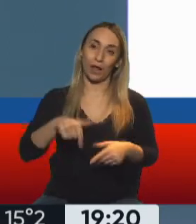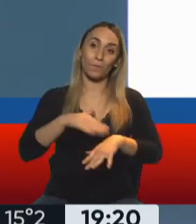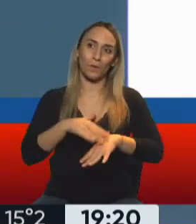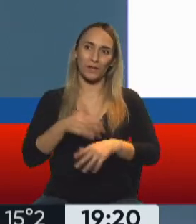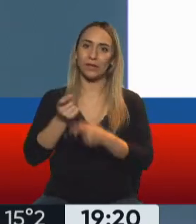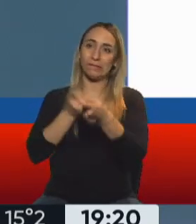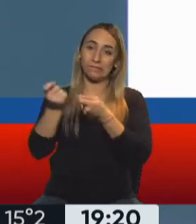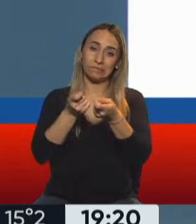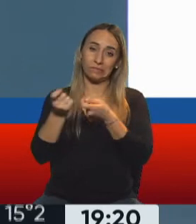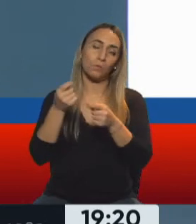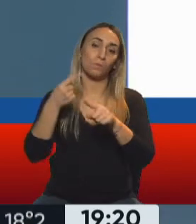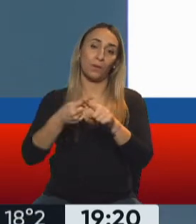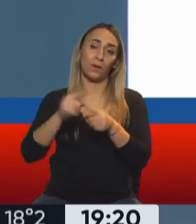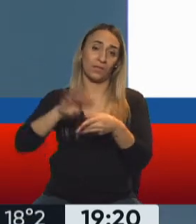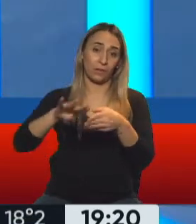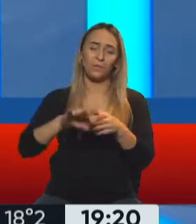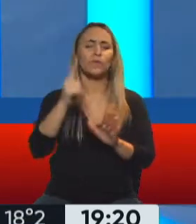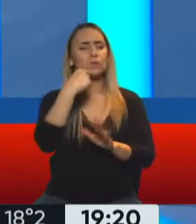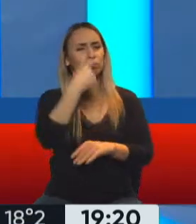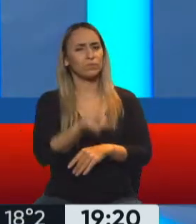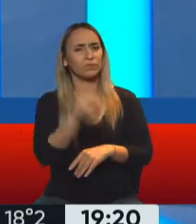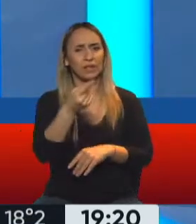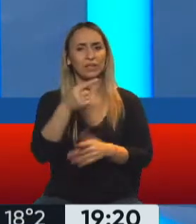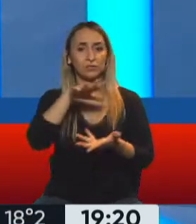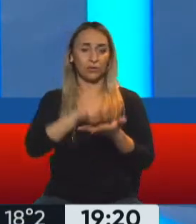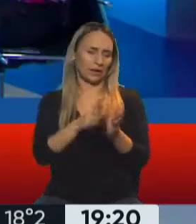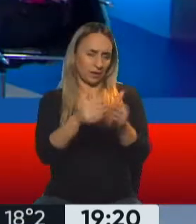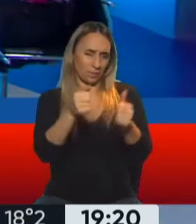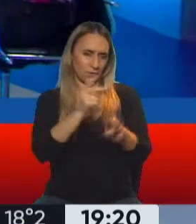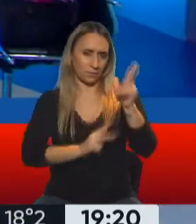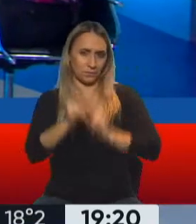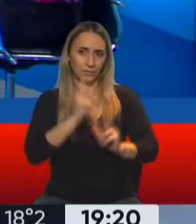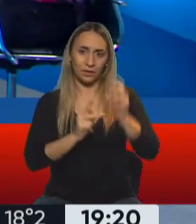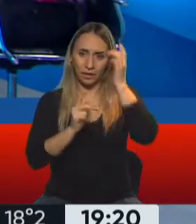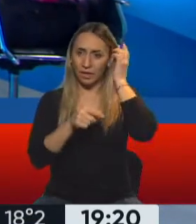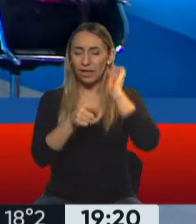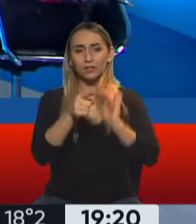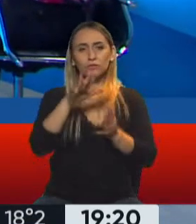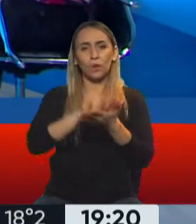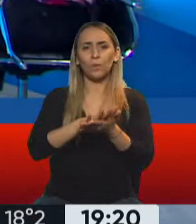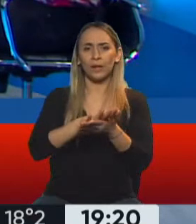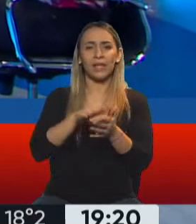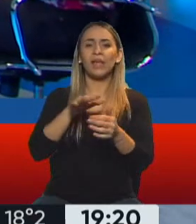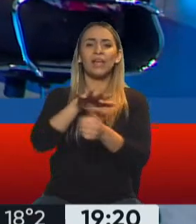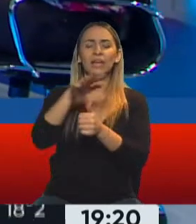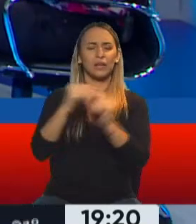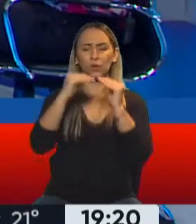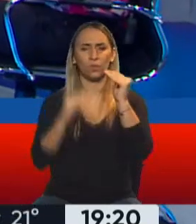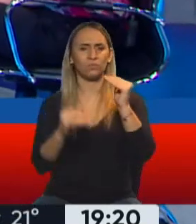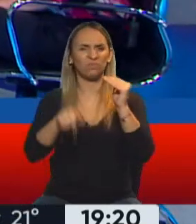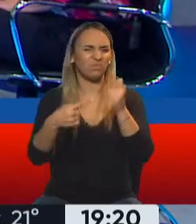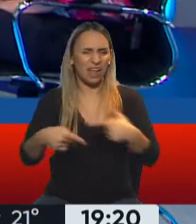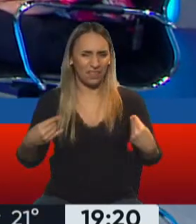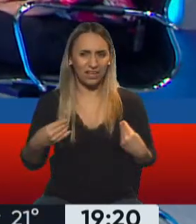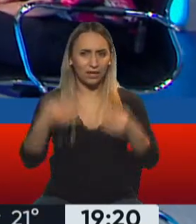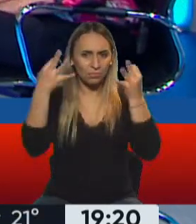más de 45 mil millones de dólares. Que no me quedó clara. El tema, y rápido, para seguir con otro tema, desigualdad de género en trabajo. ¿A qué se